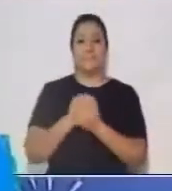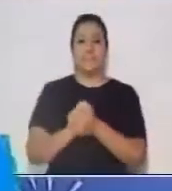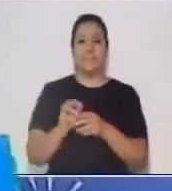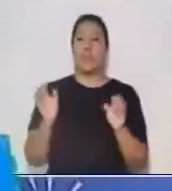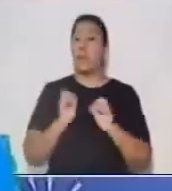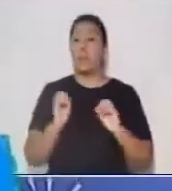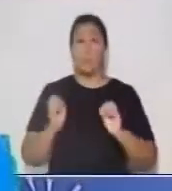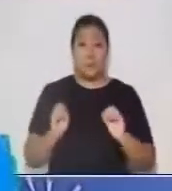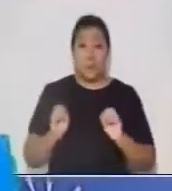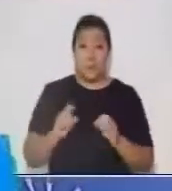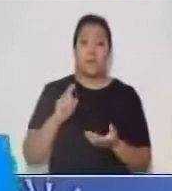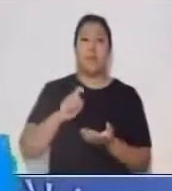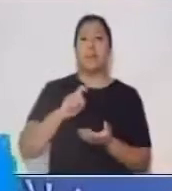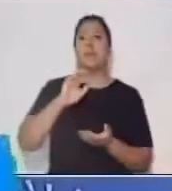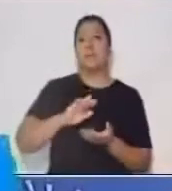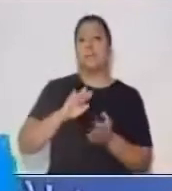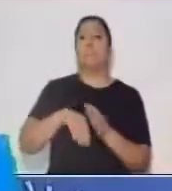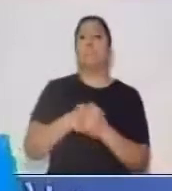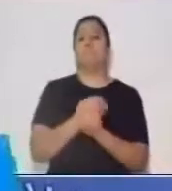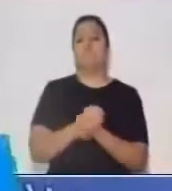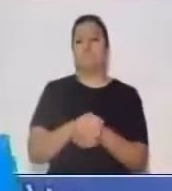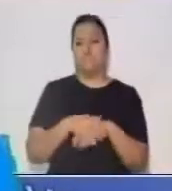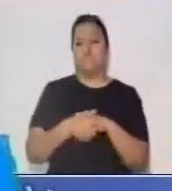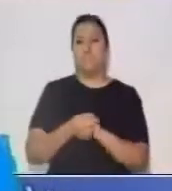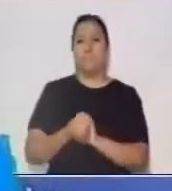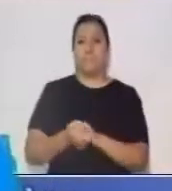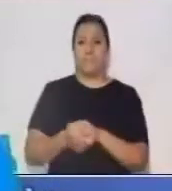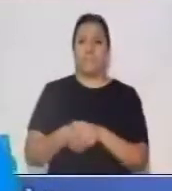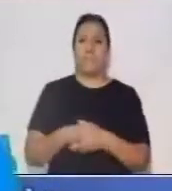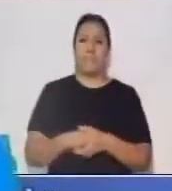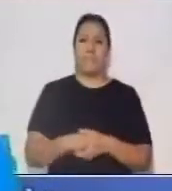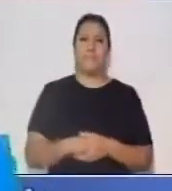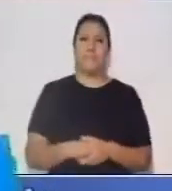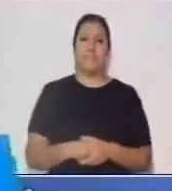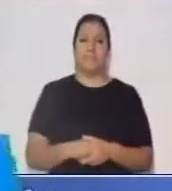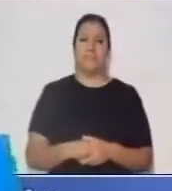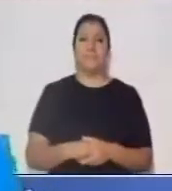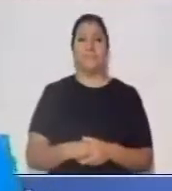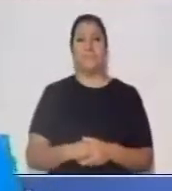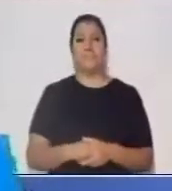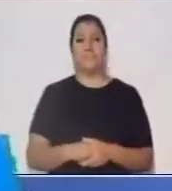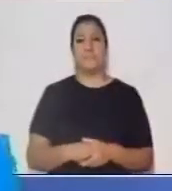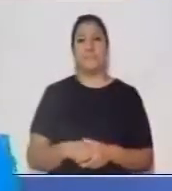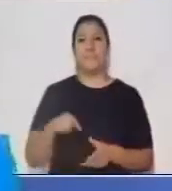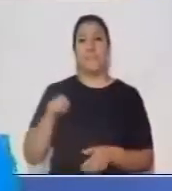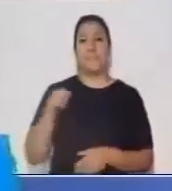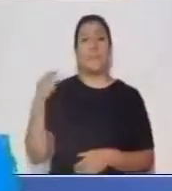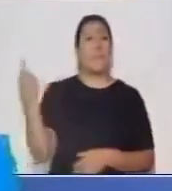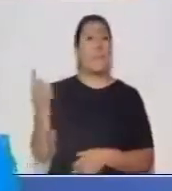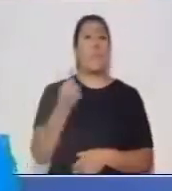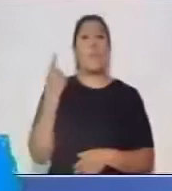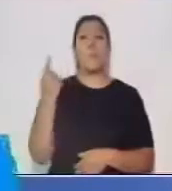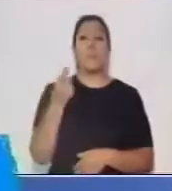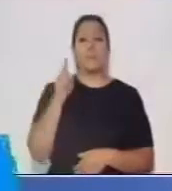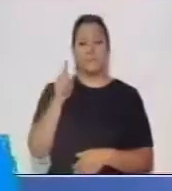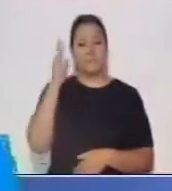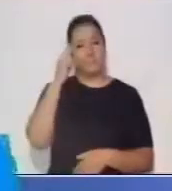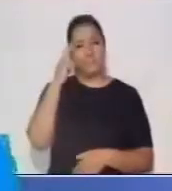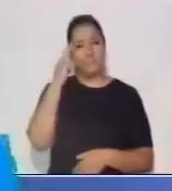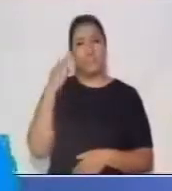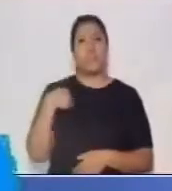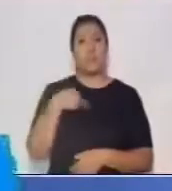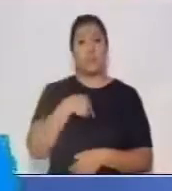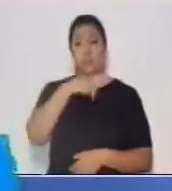tienen agua y jabón, de manera inmediata que puedan utilizar alcohol en gel. Lo importante es que recuerden, nosotros